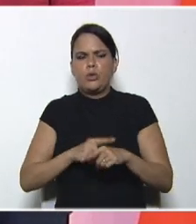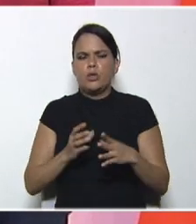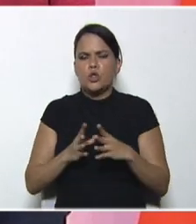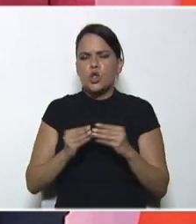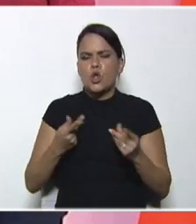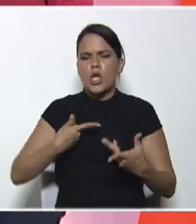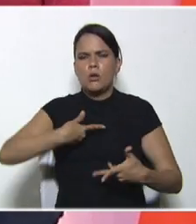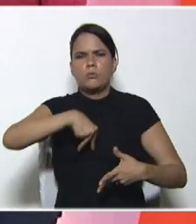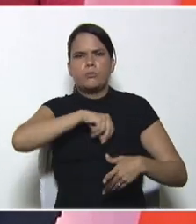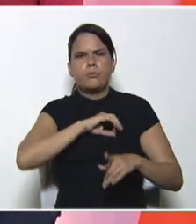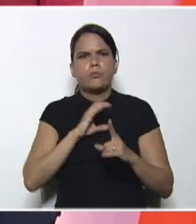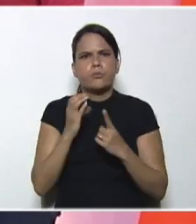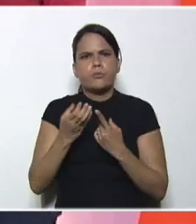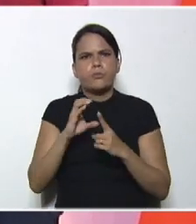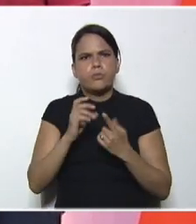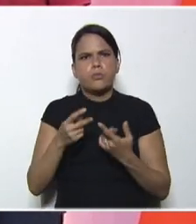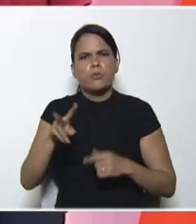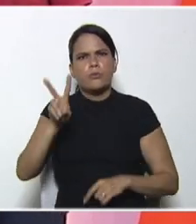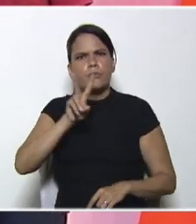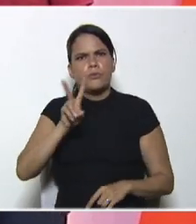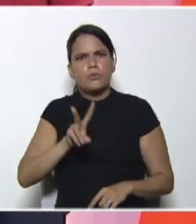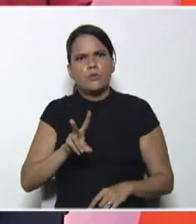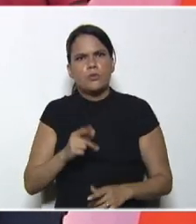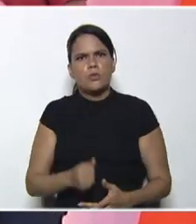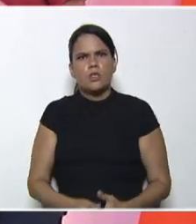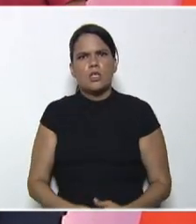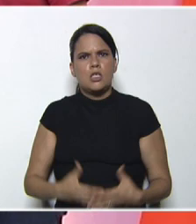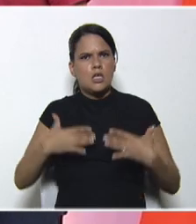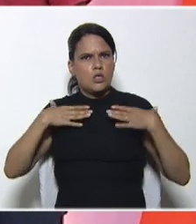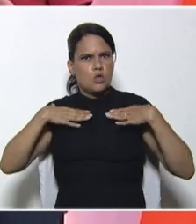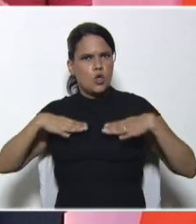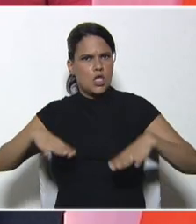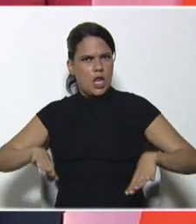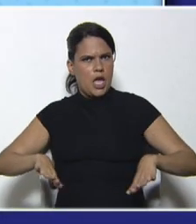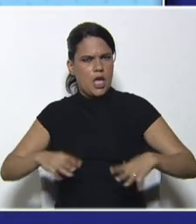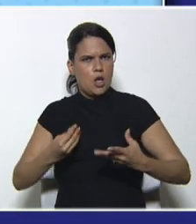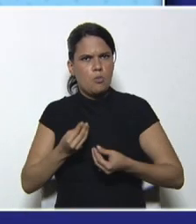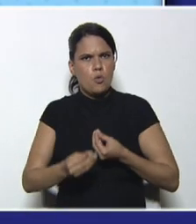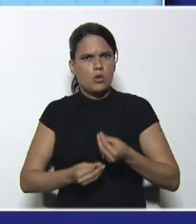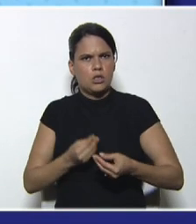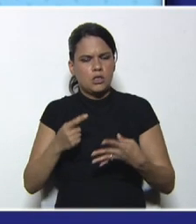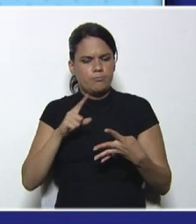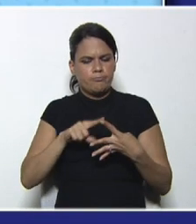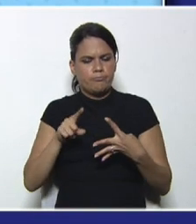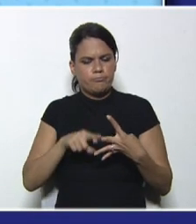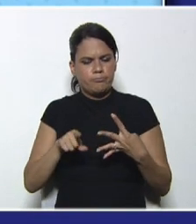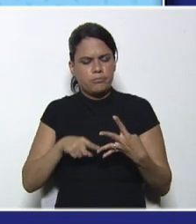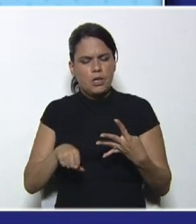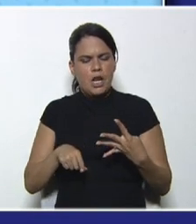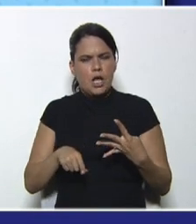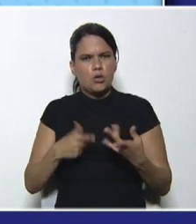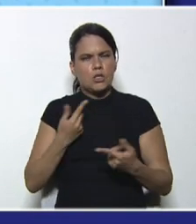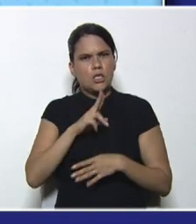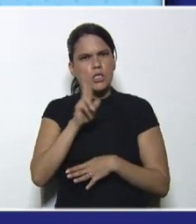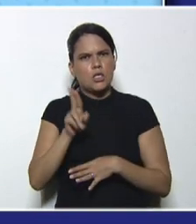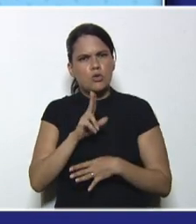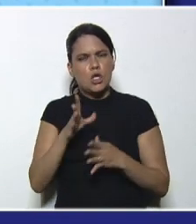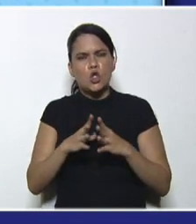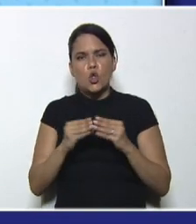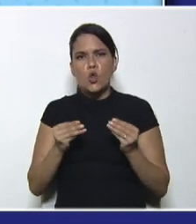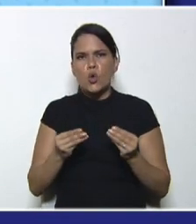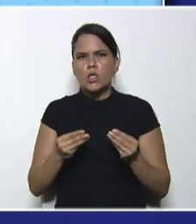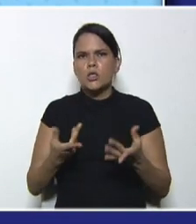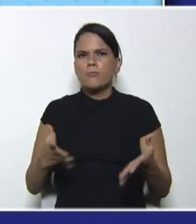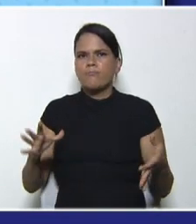cultura venezolana. Existen esos trajes, cómo se elaboran, los materiales, todo eso tiene relación con la